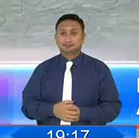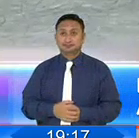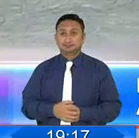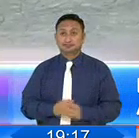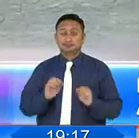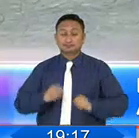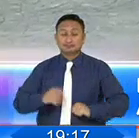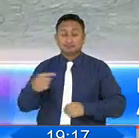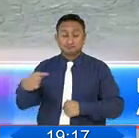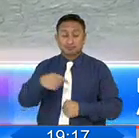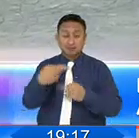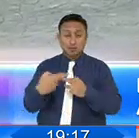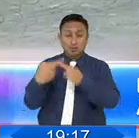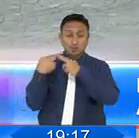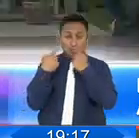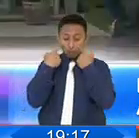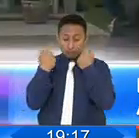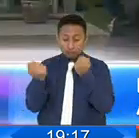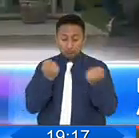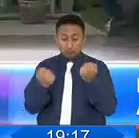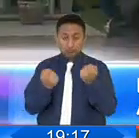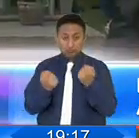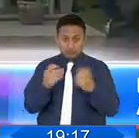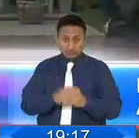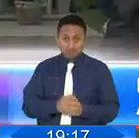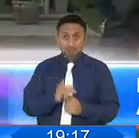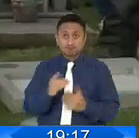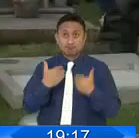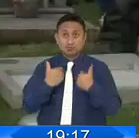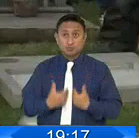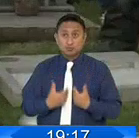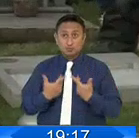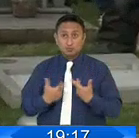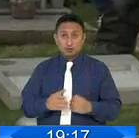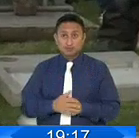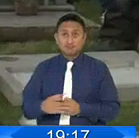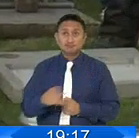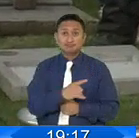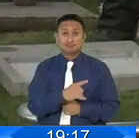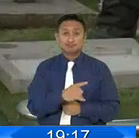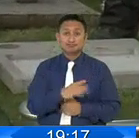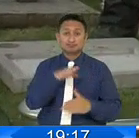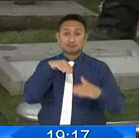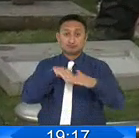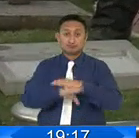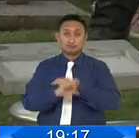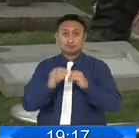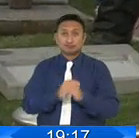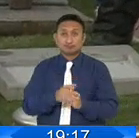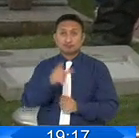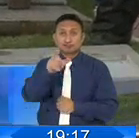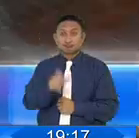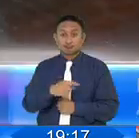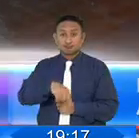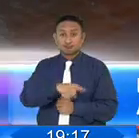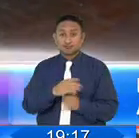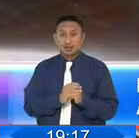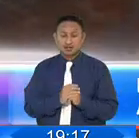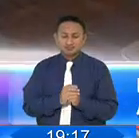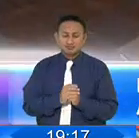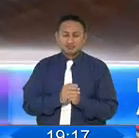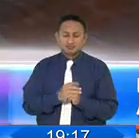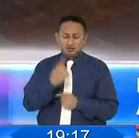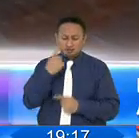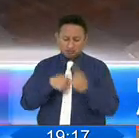ventas informales en el espacio público. Su cuerpo ya sin vida reposaba en el ataúd mientras los suyos rezaban en medio de suspiros y